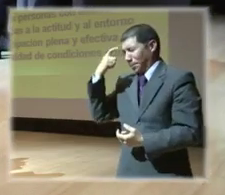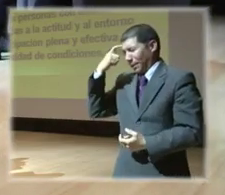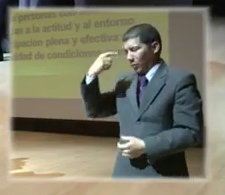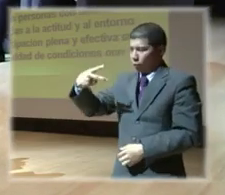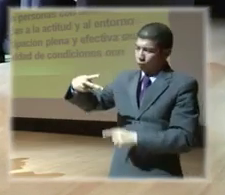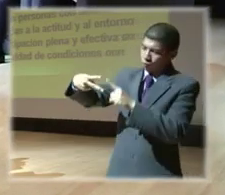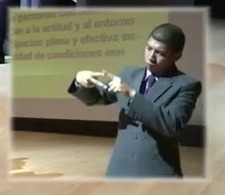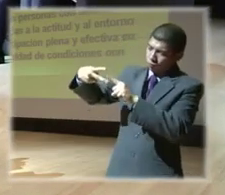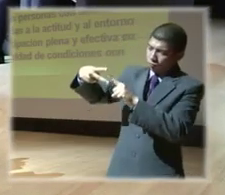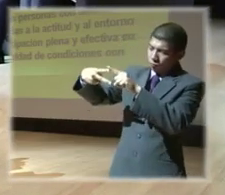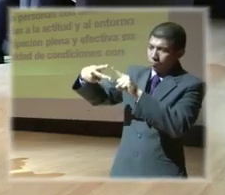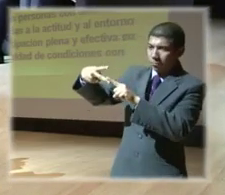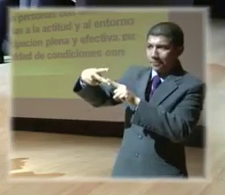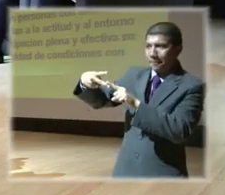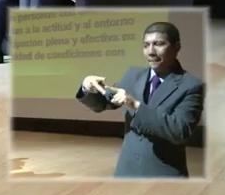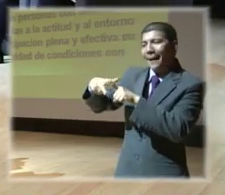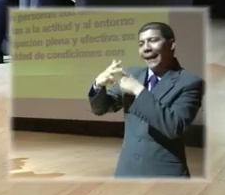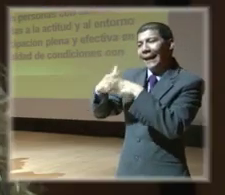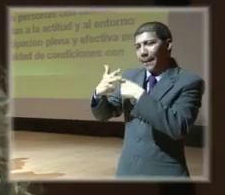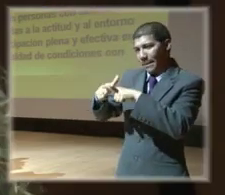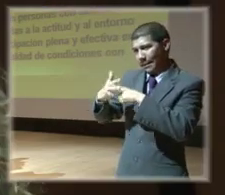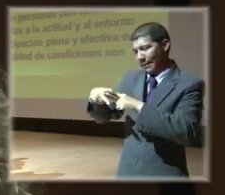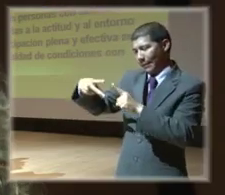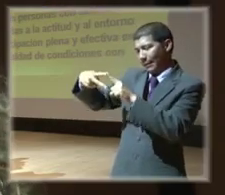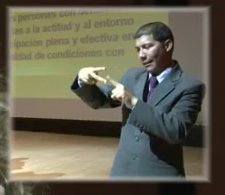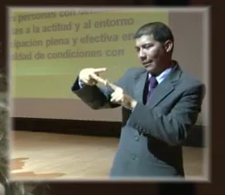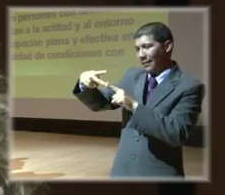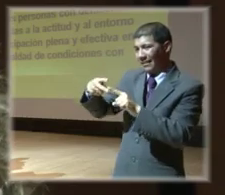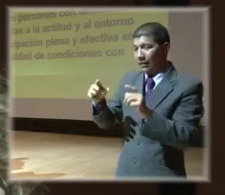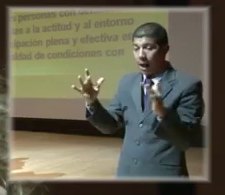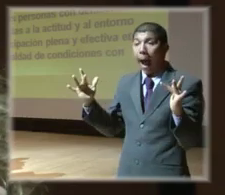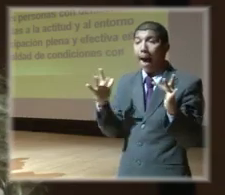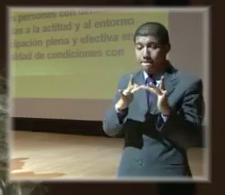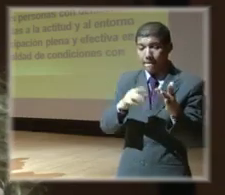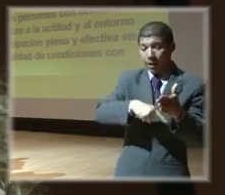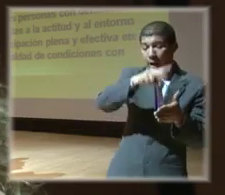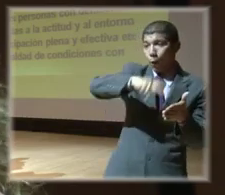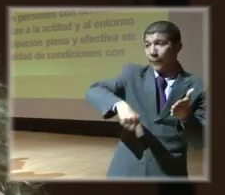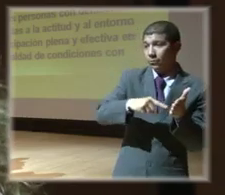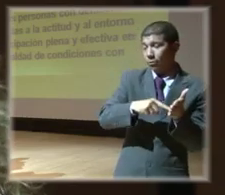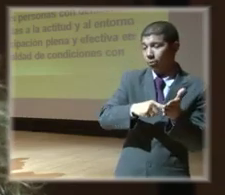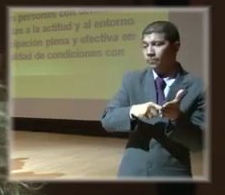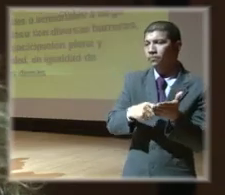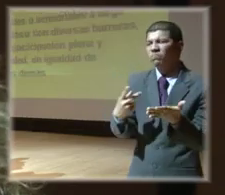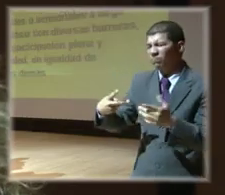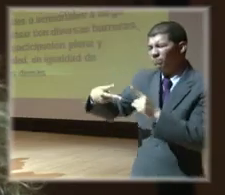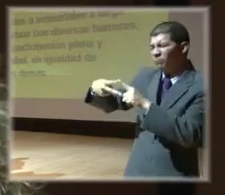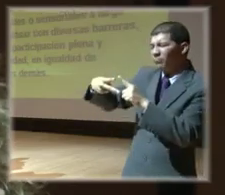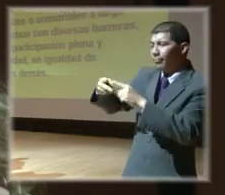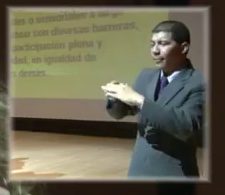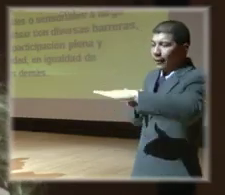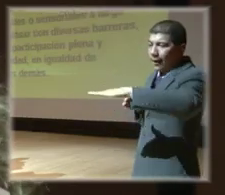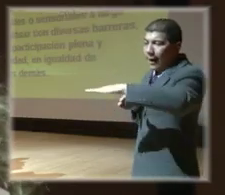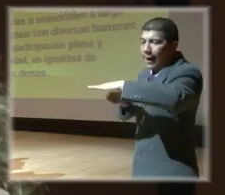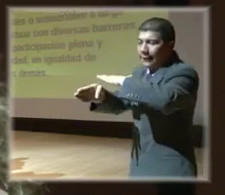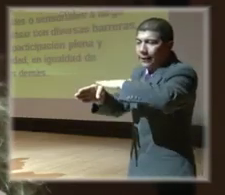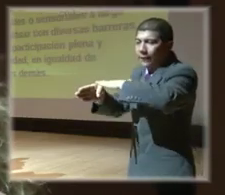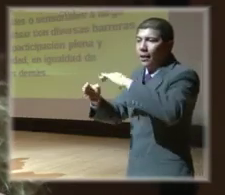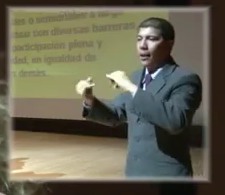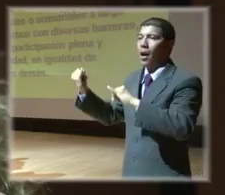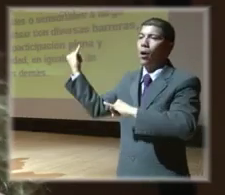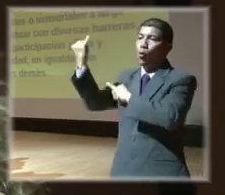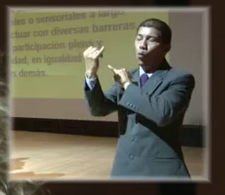básicos o otras dos herramientas básicas que trae la convención, que una de ellas es la accesibilidad universal y otra son los